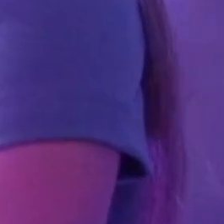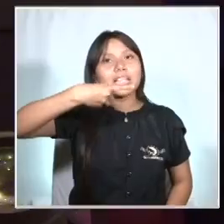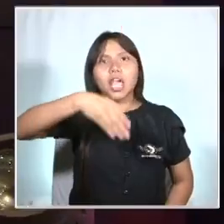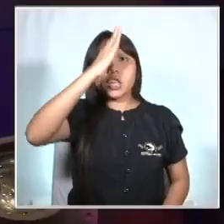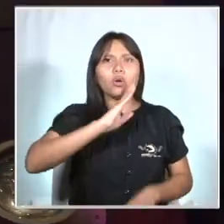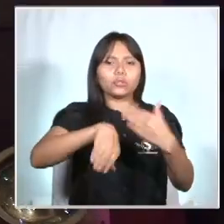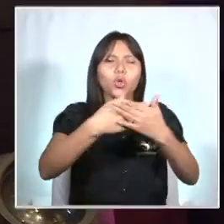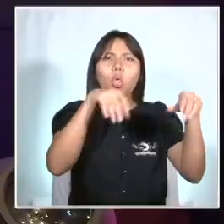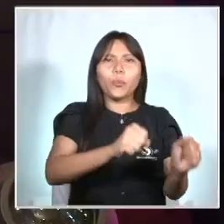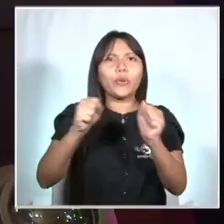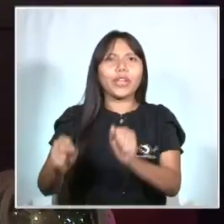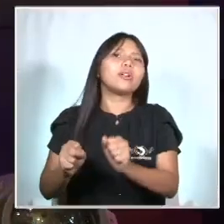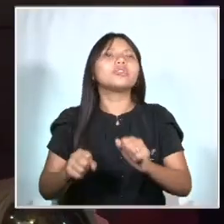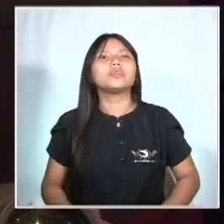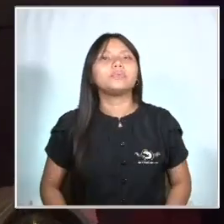pastora,